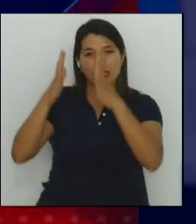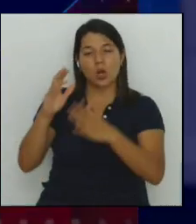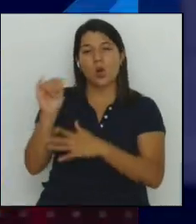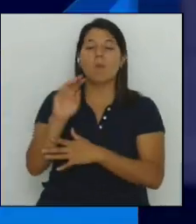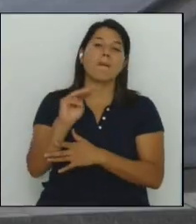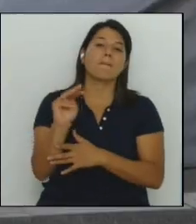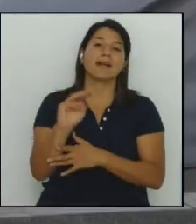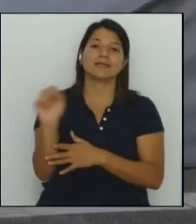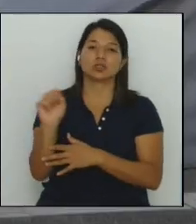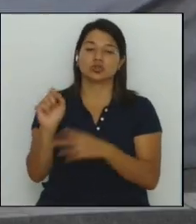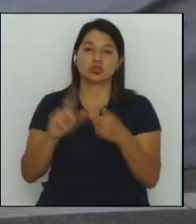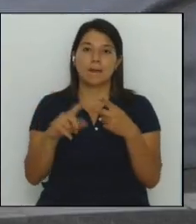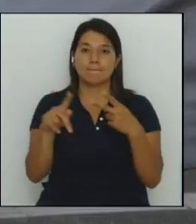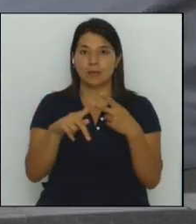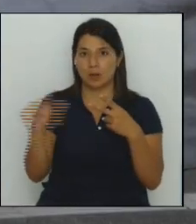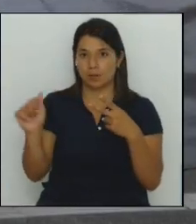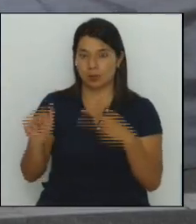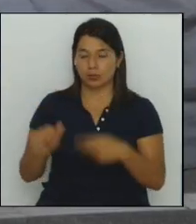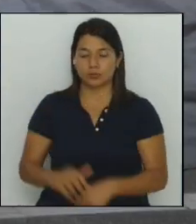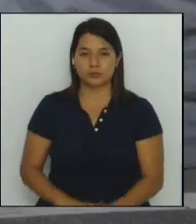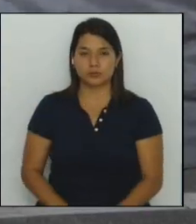Almodóvar.